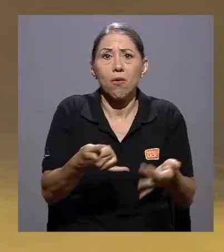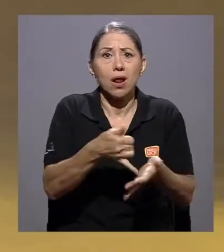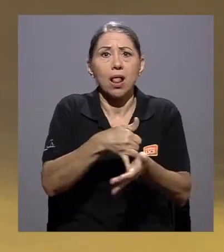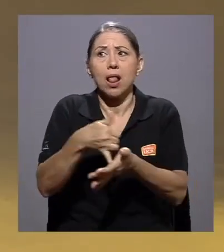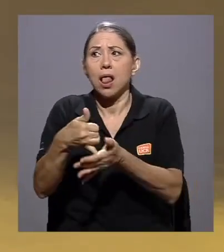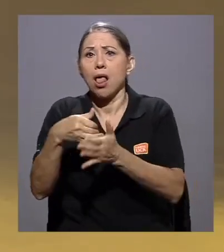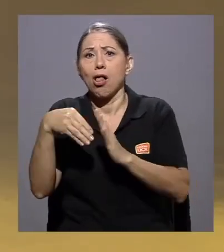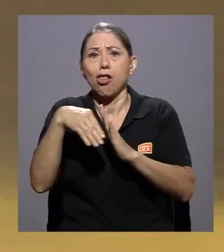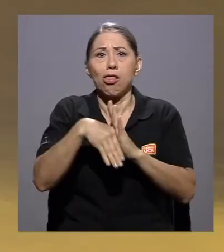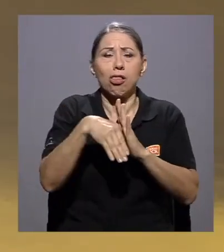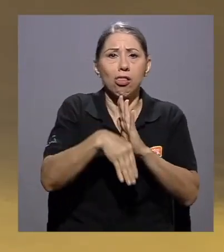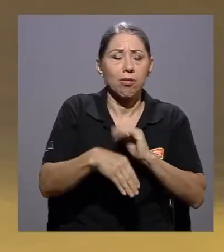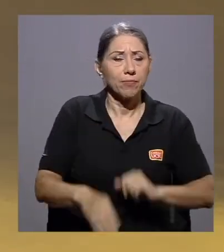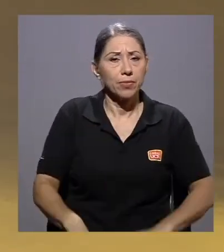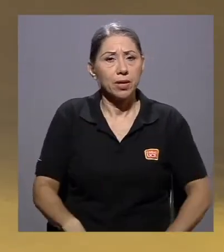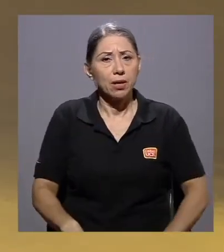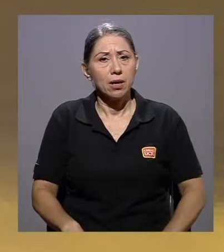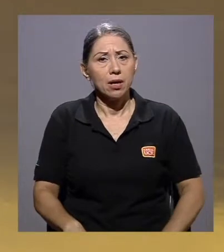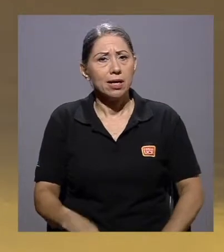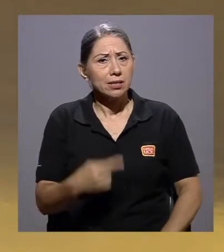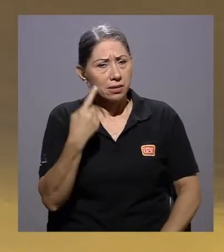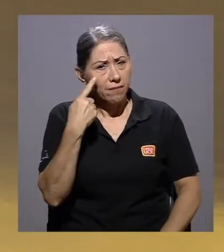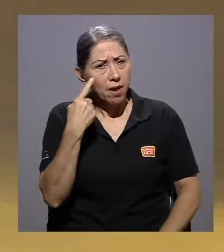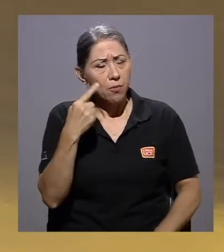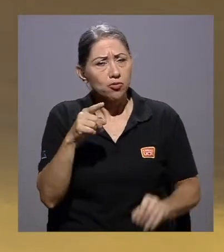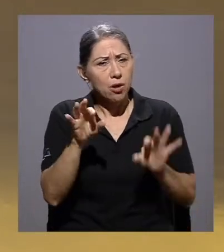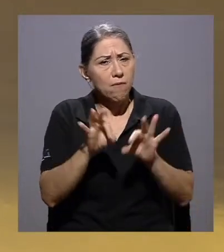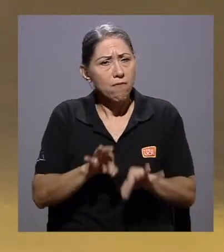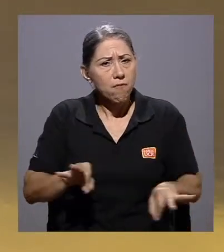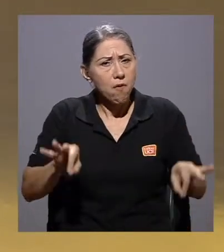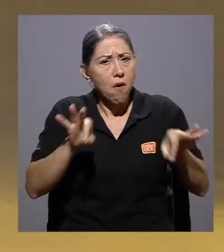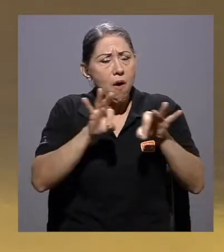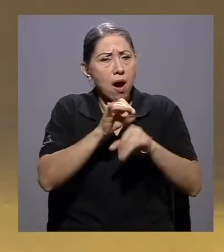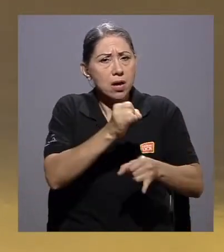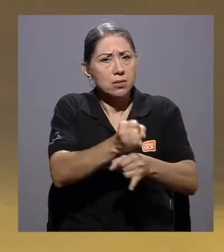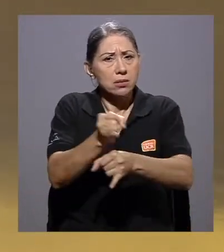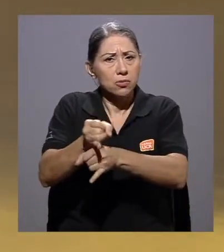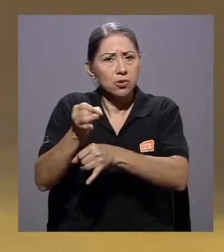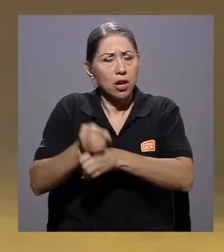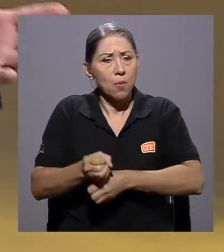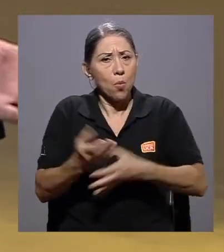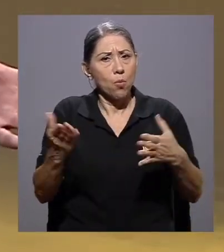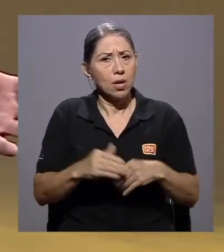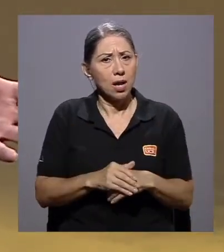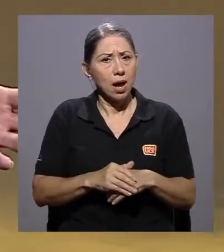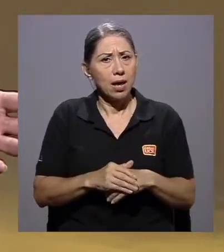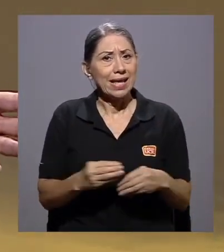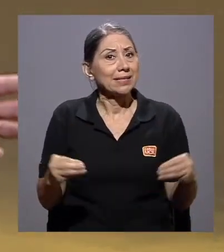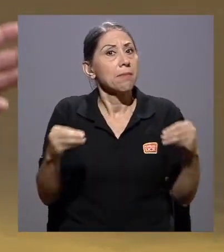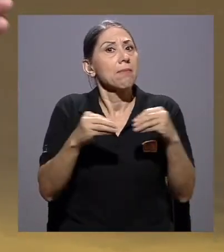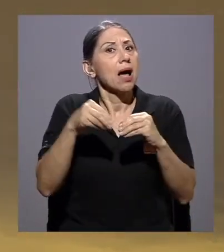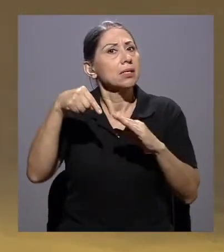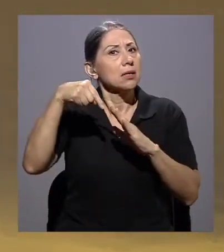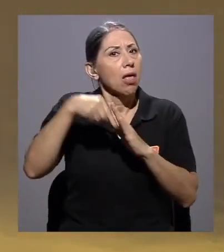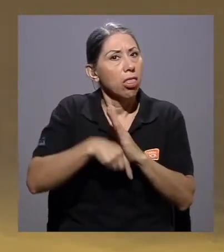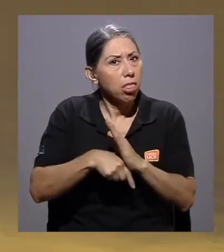vemos la relevancia de la institucionalidad pública, trasciende más allá de